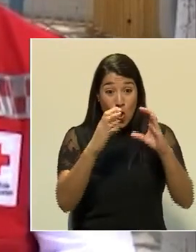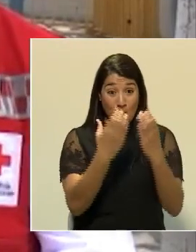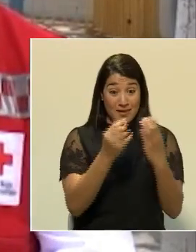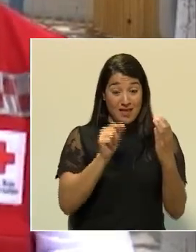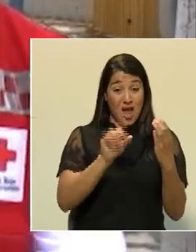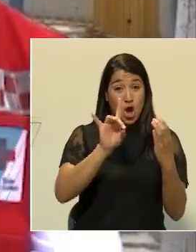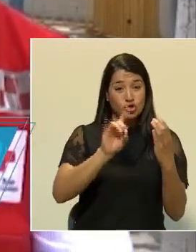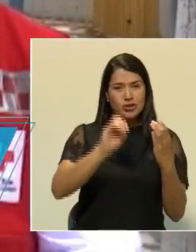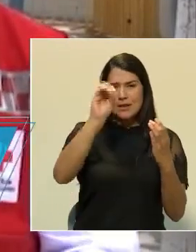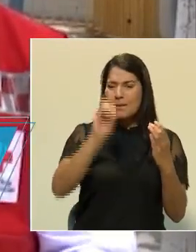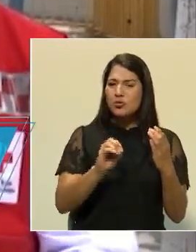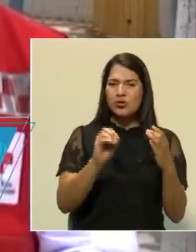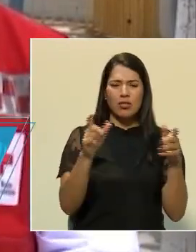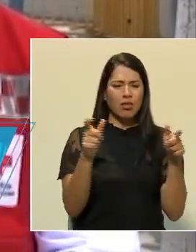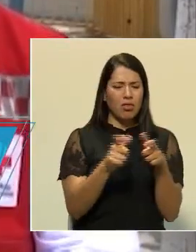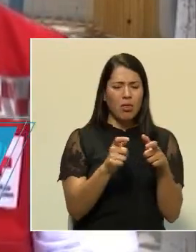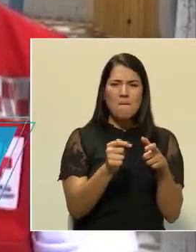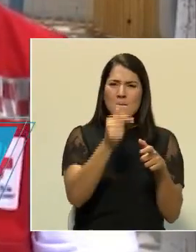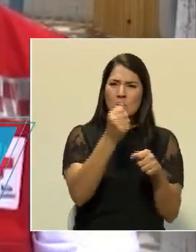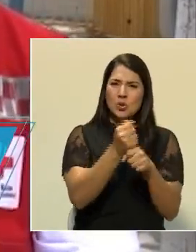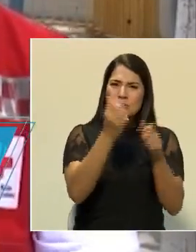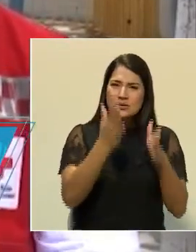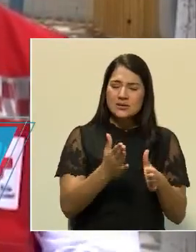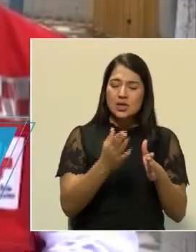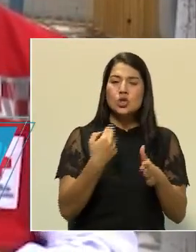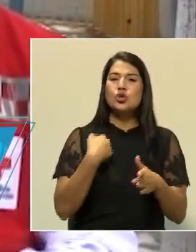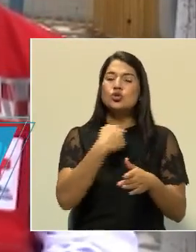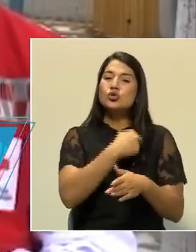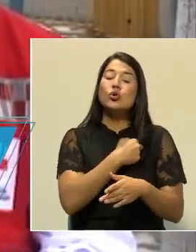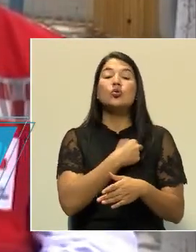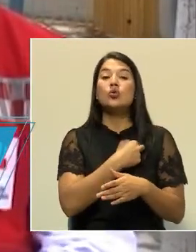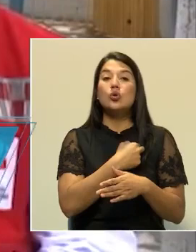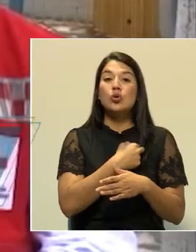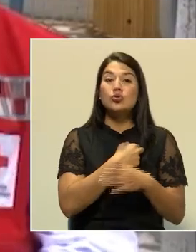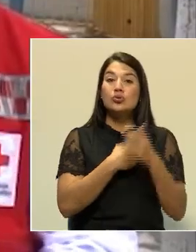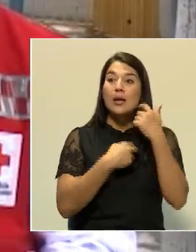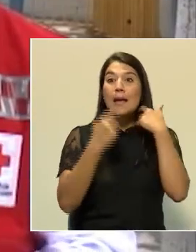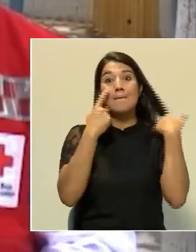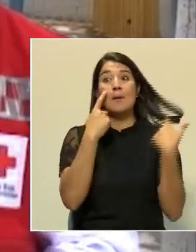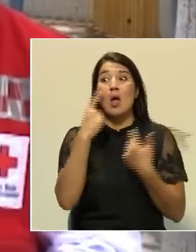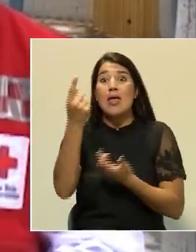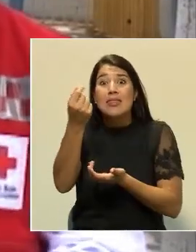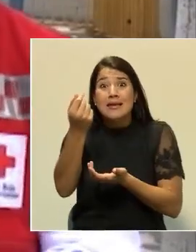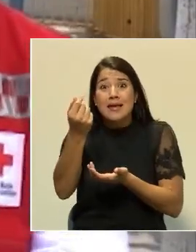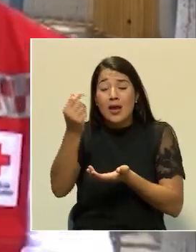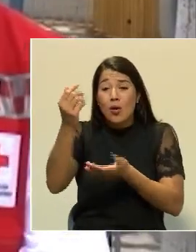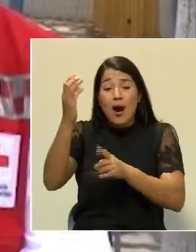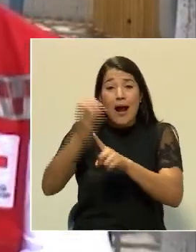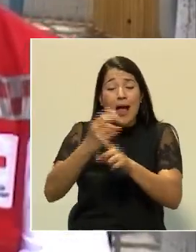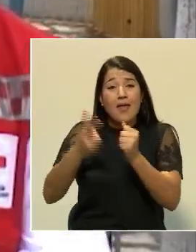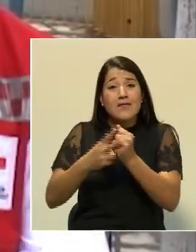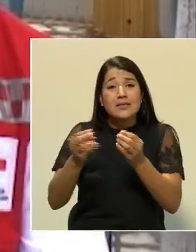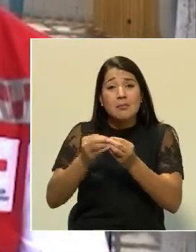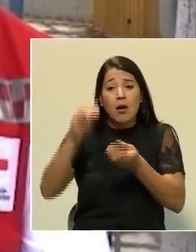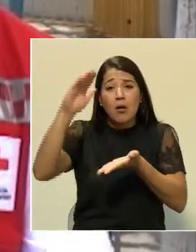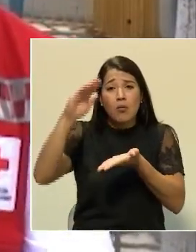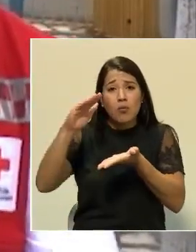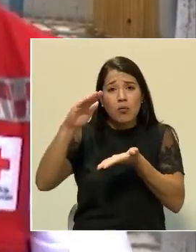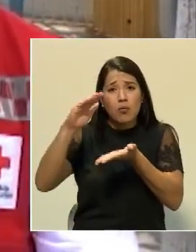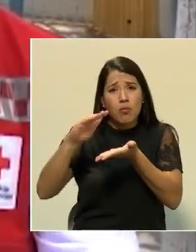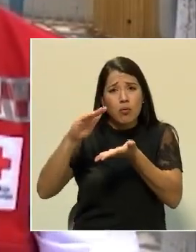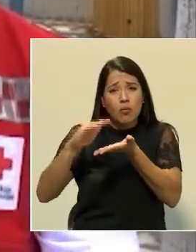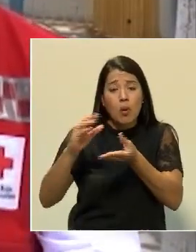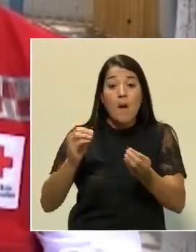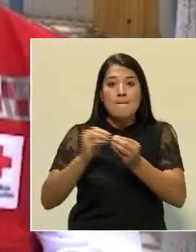pérdida o de déficit. Y esto se debe a que hemos tenido una disminución sostenida en los ingresos, principalmente ahora por la emergencia, por la pandemia,